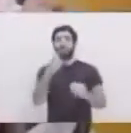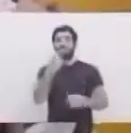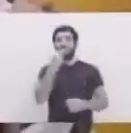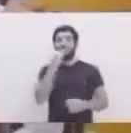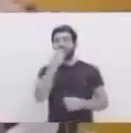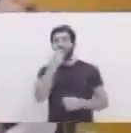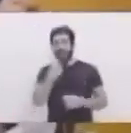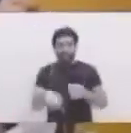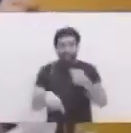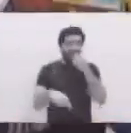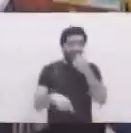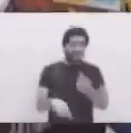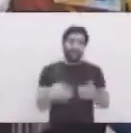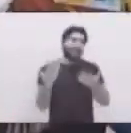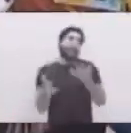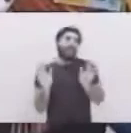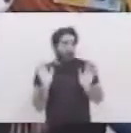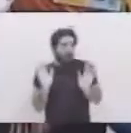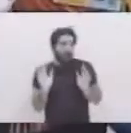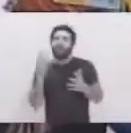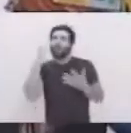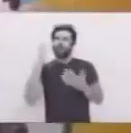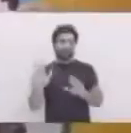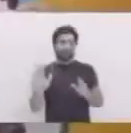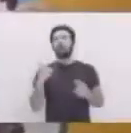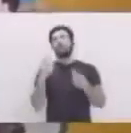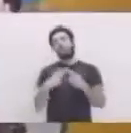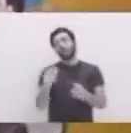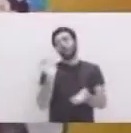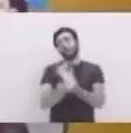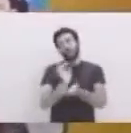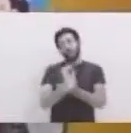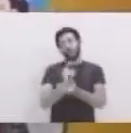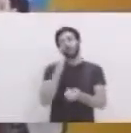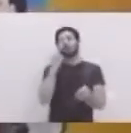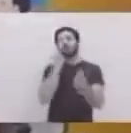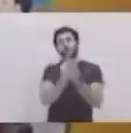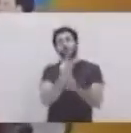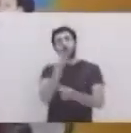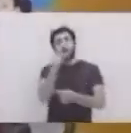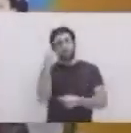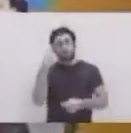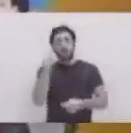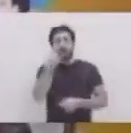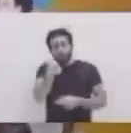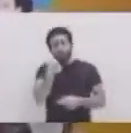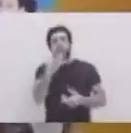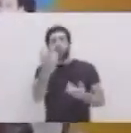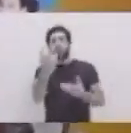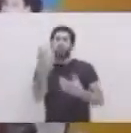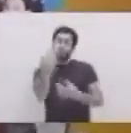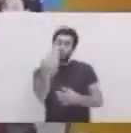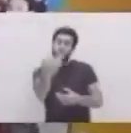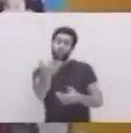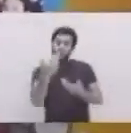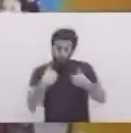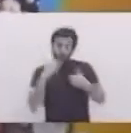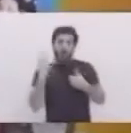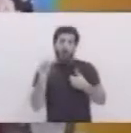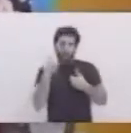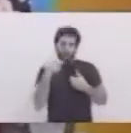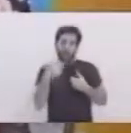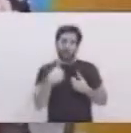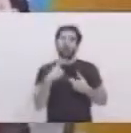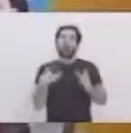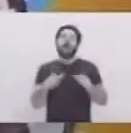y estás en los primeros grados. Estamos pendientes de encontrarnos contigo para que nos cuentes qué ha pasado y cómo nos vamos a ayudar de